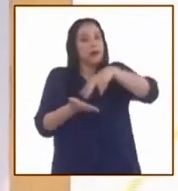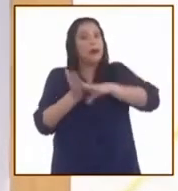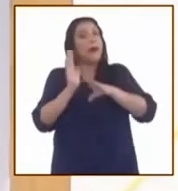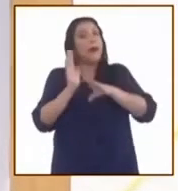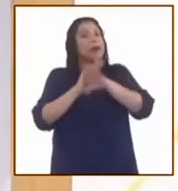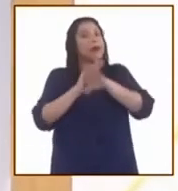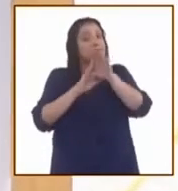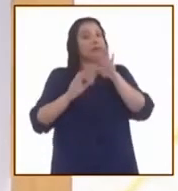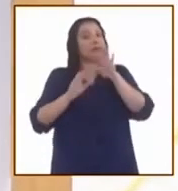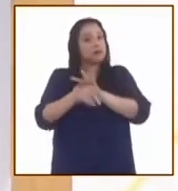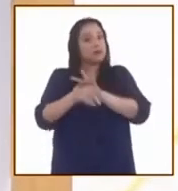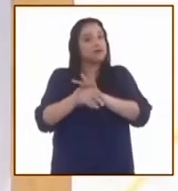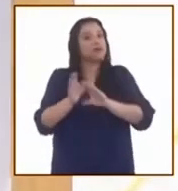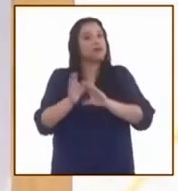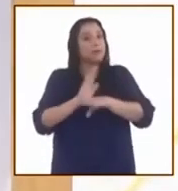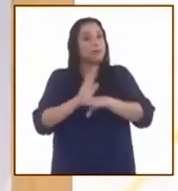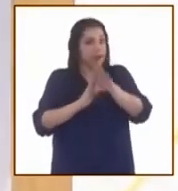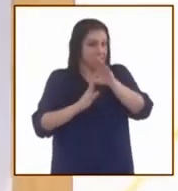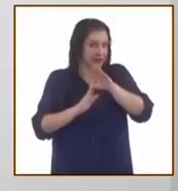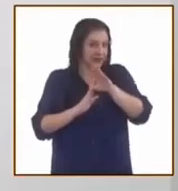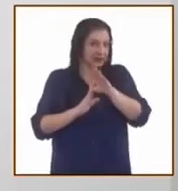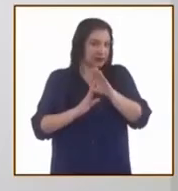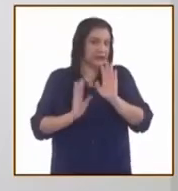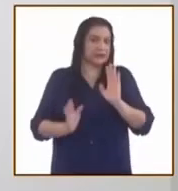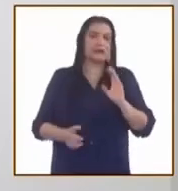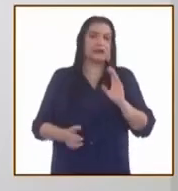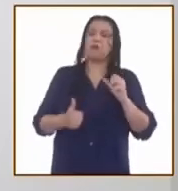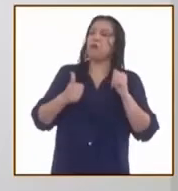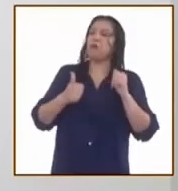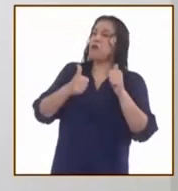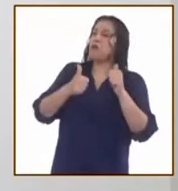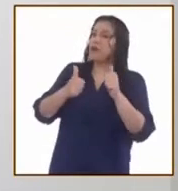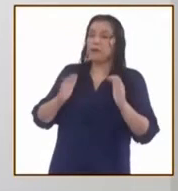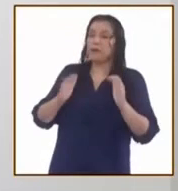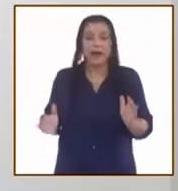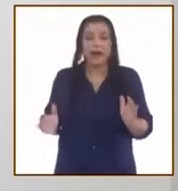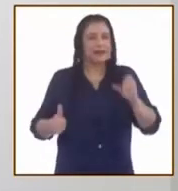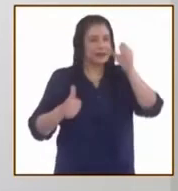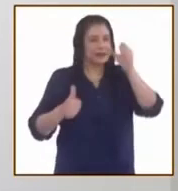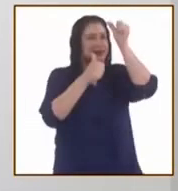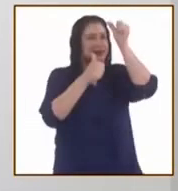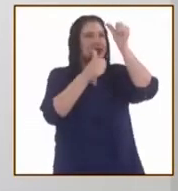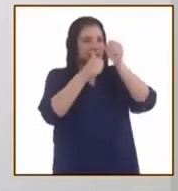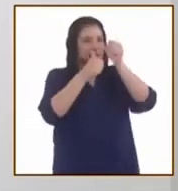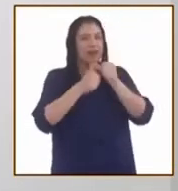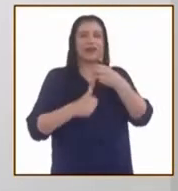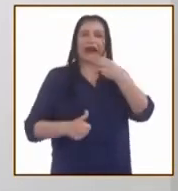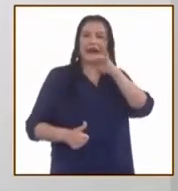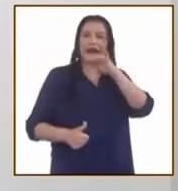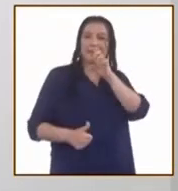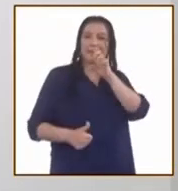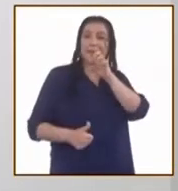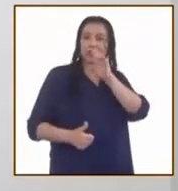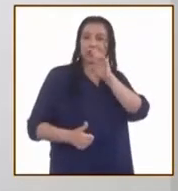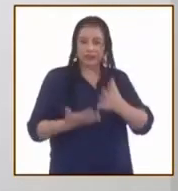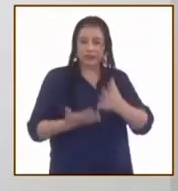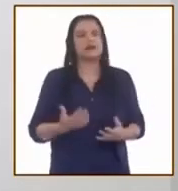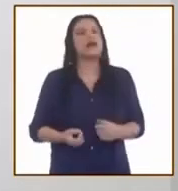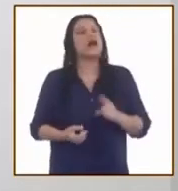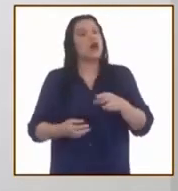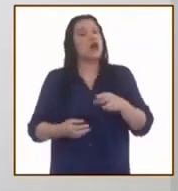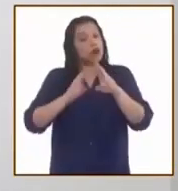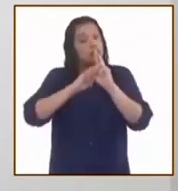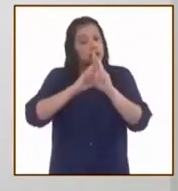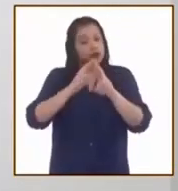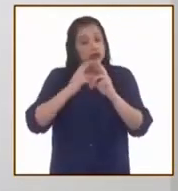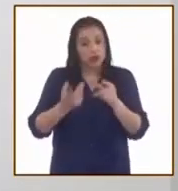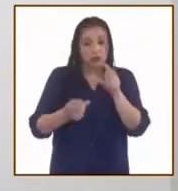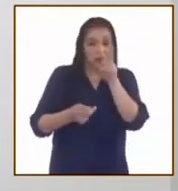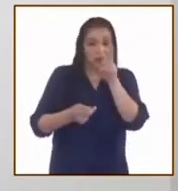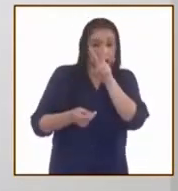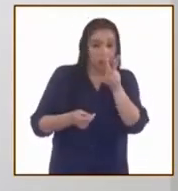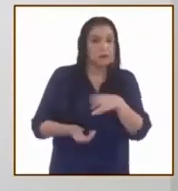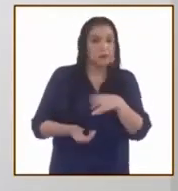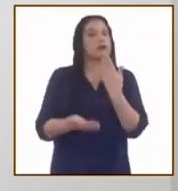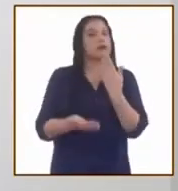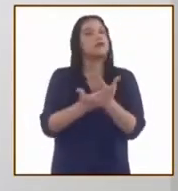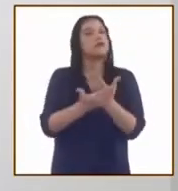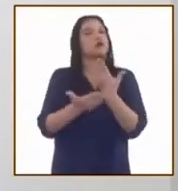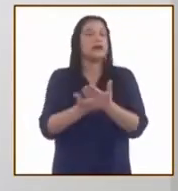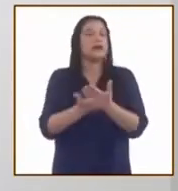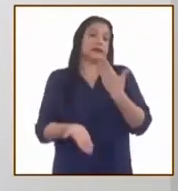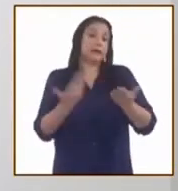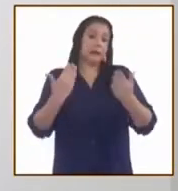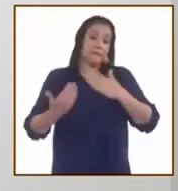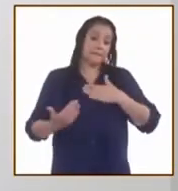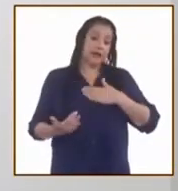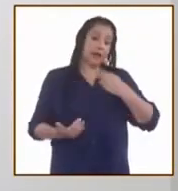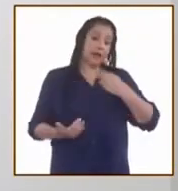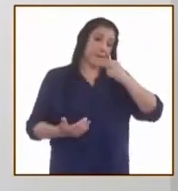entonces la frecuencia cardíaca también aumenta. Muy bien, se acordaron de la hipótesis. Con los resultados teníamos que demostrar si